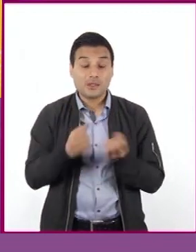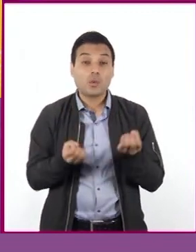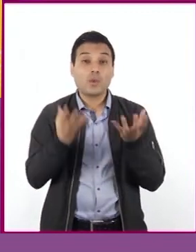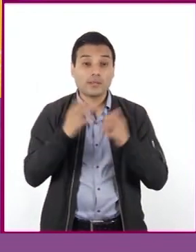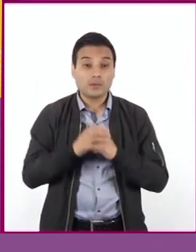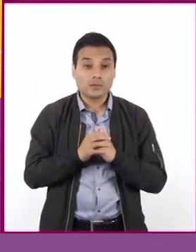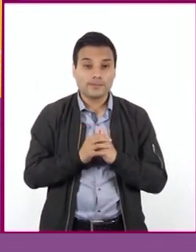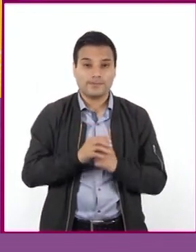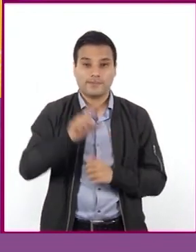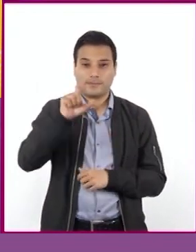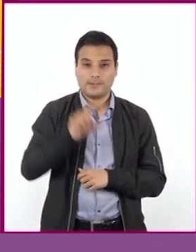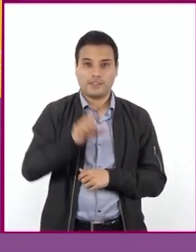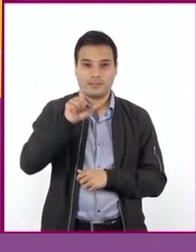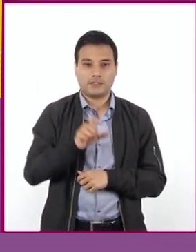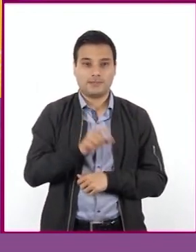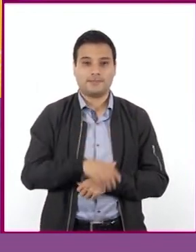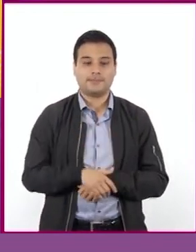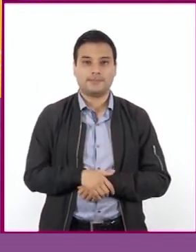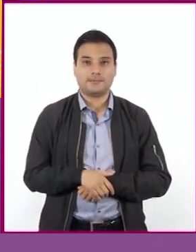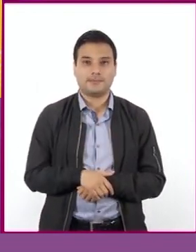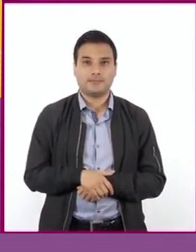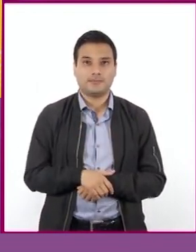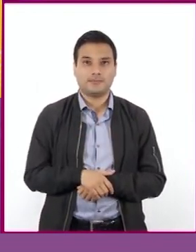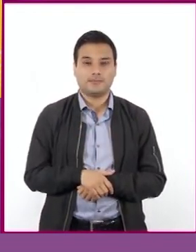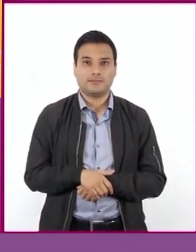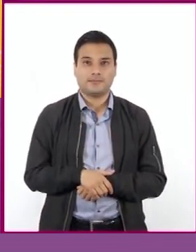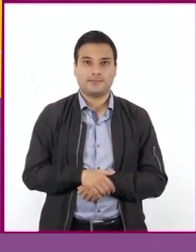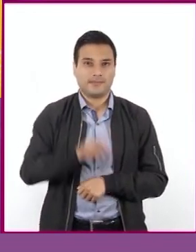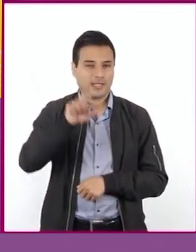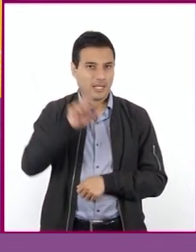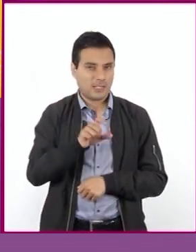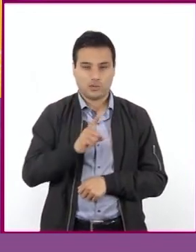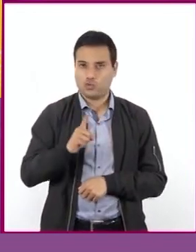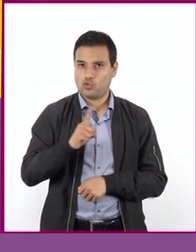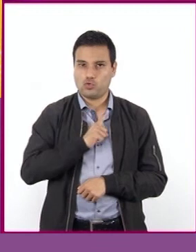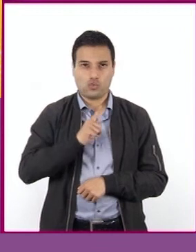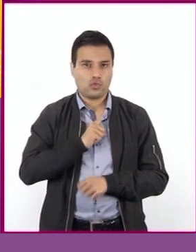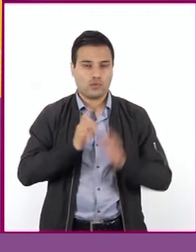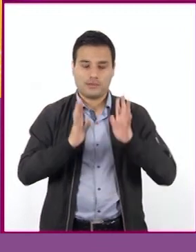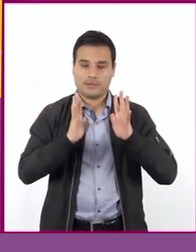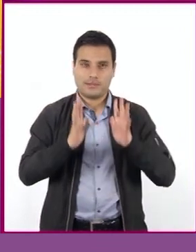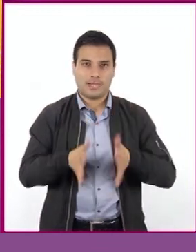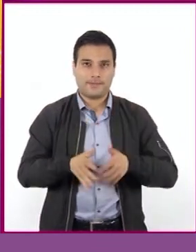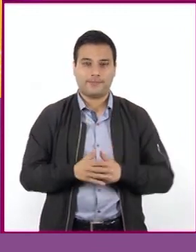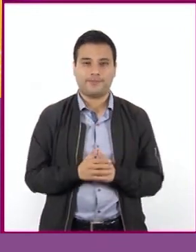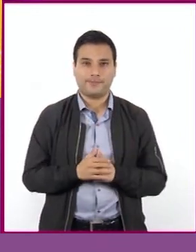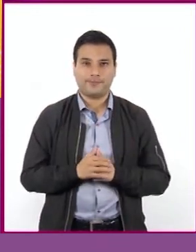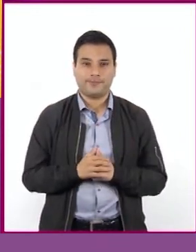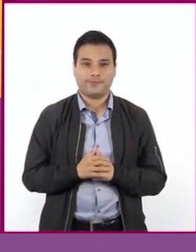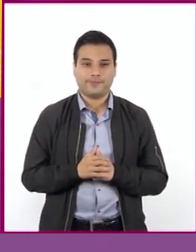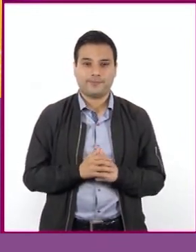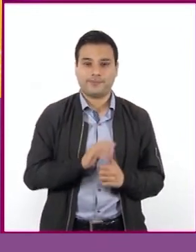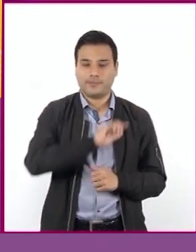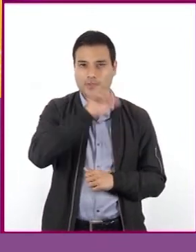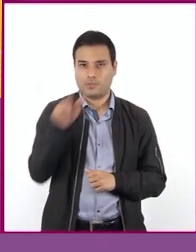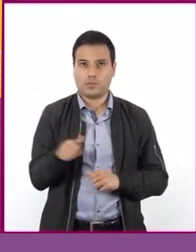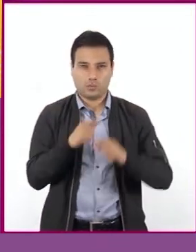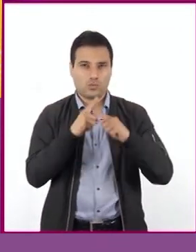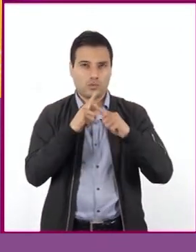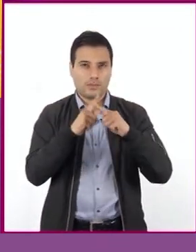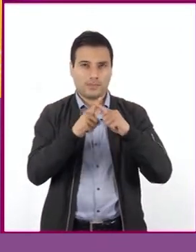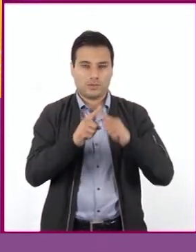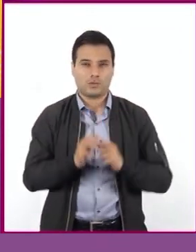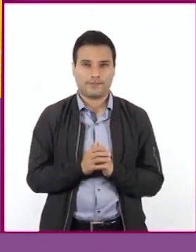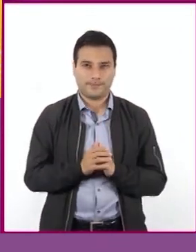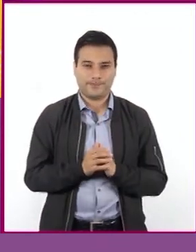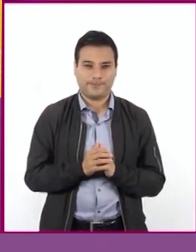de la igualdad, quedando la incógnita x despejada. Llevamos a cabo la multiplicación del